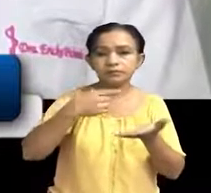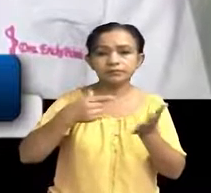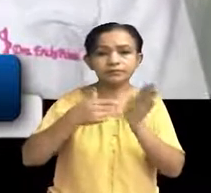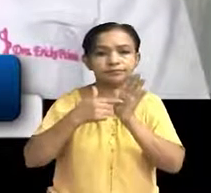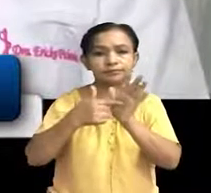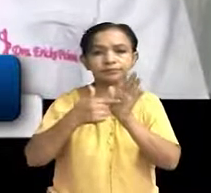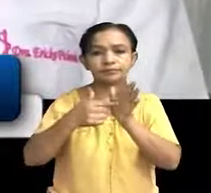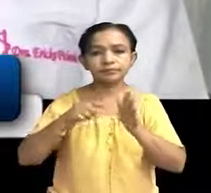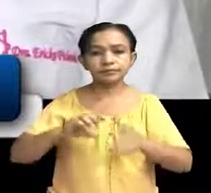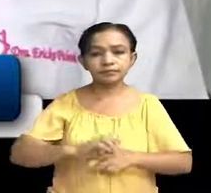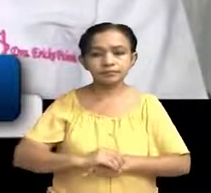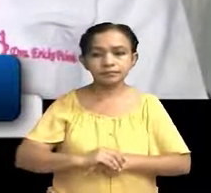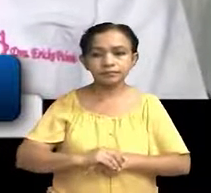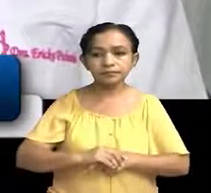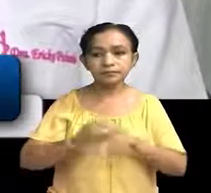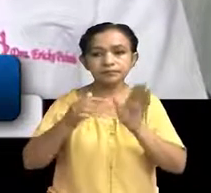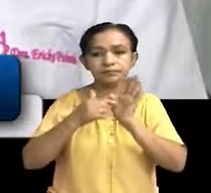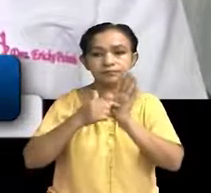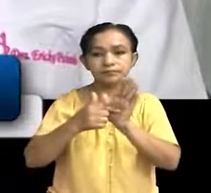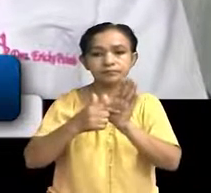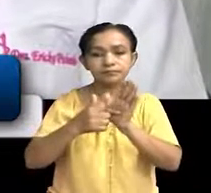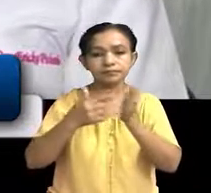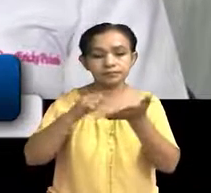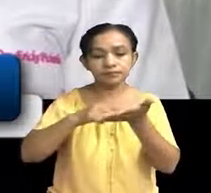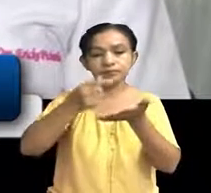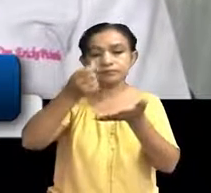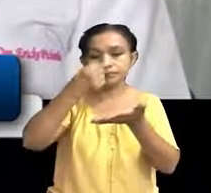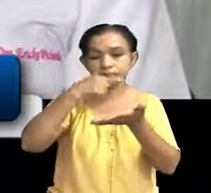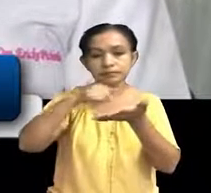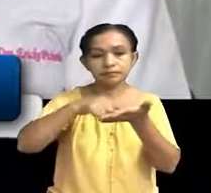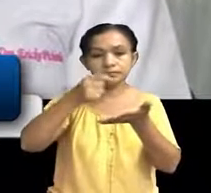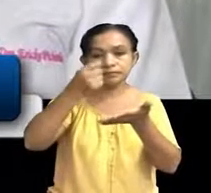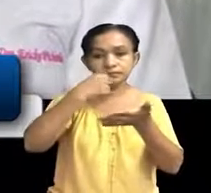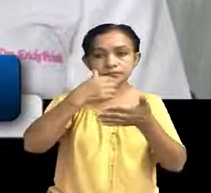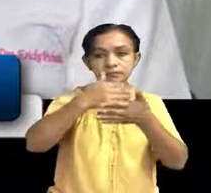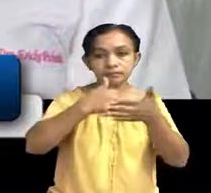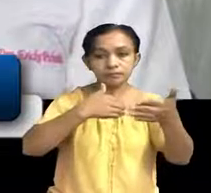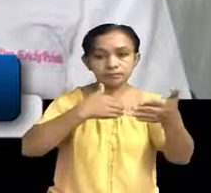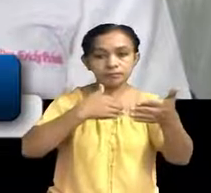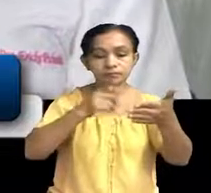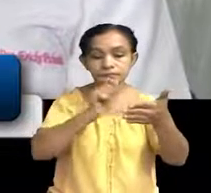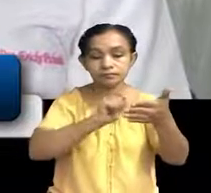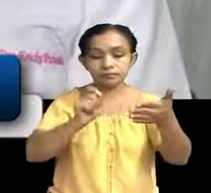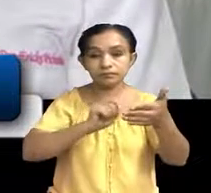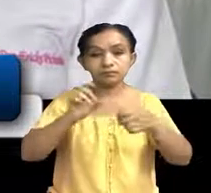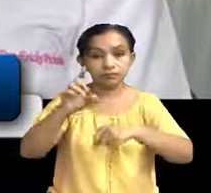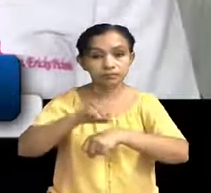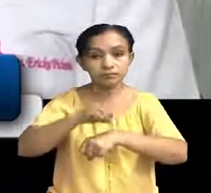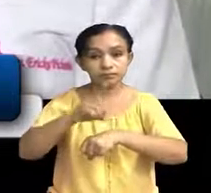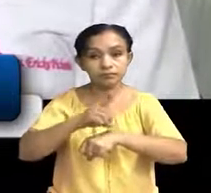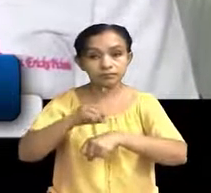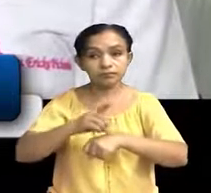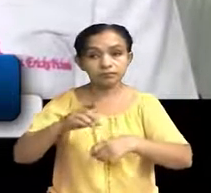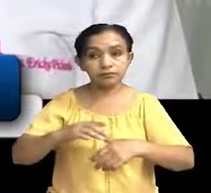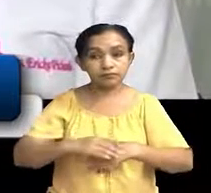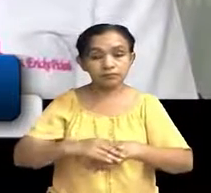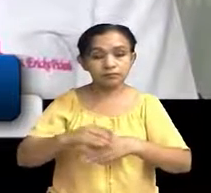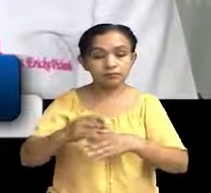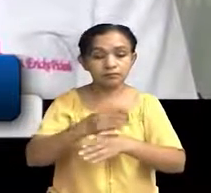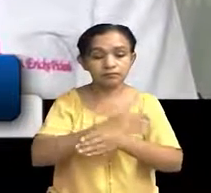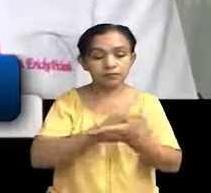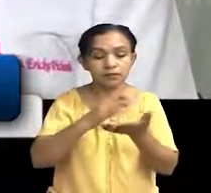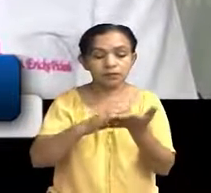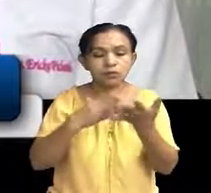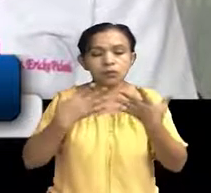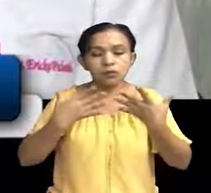ejemplo, son recomendados? Obviamente con... Estos fitofármacos meramente son